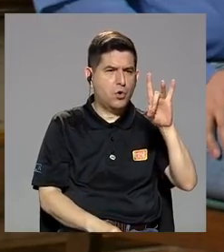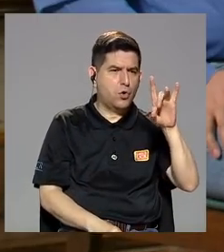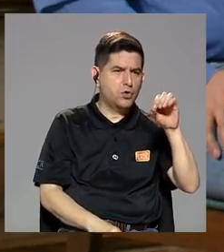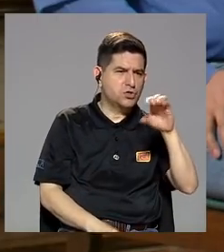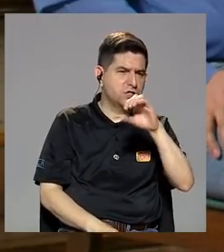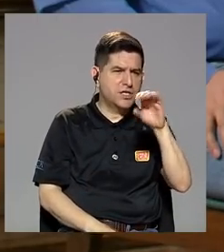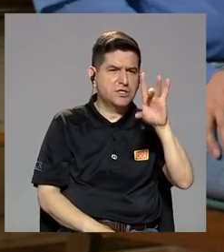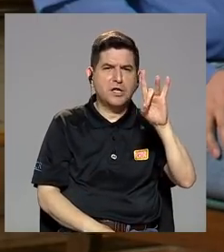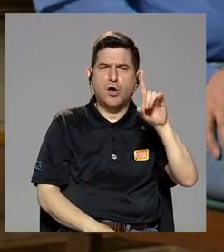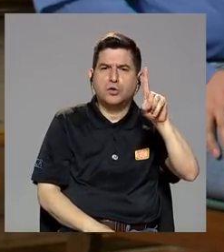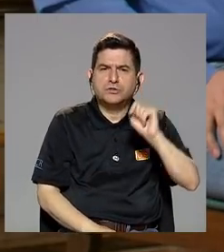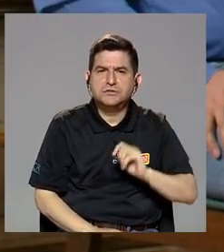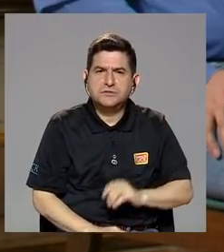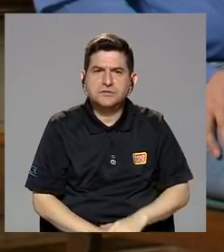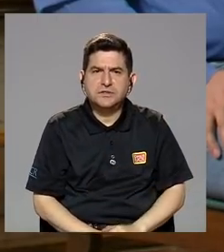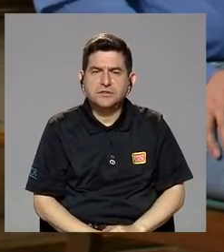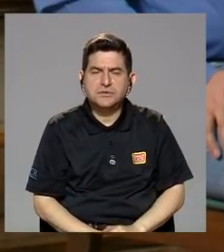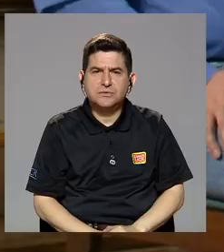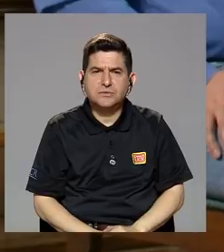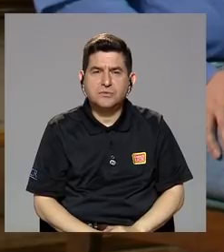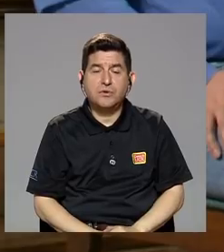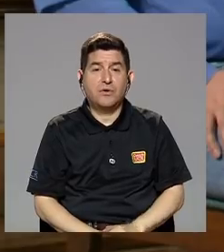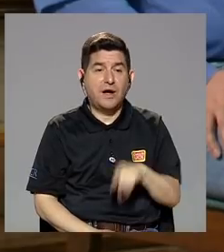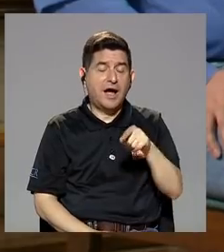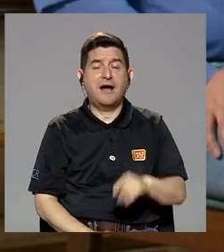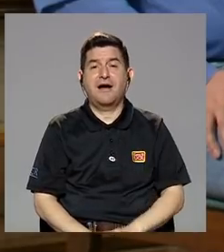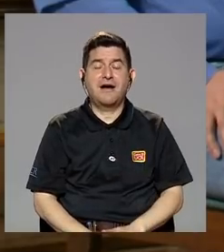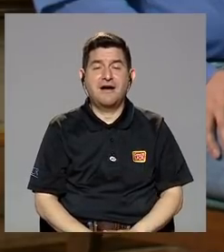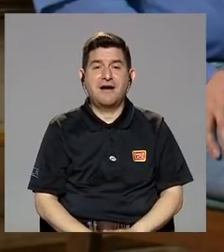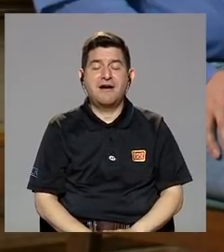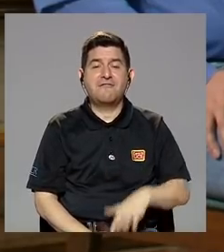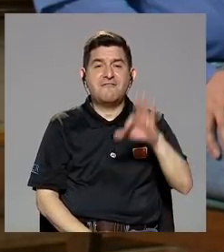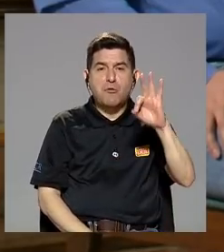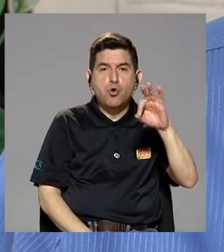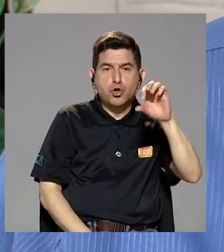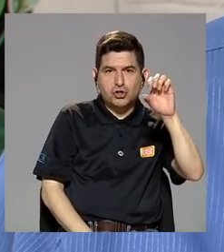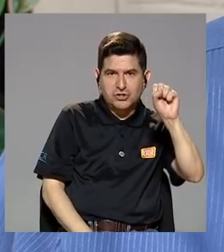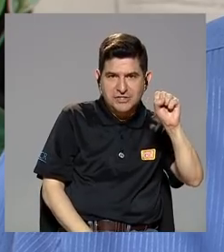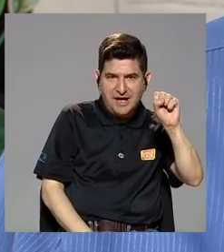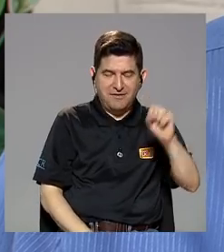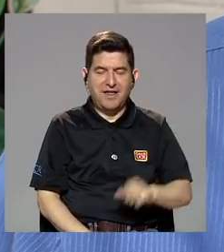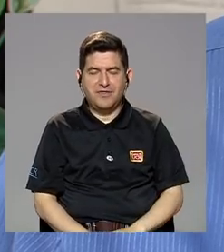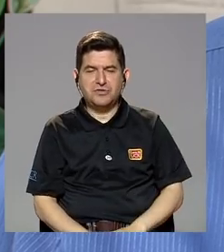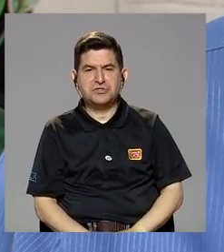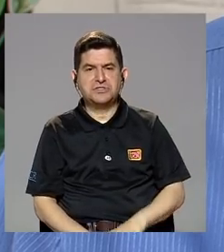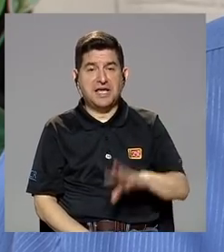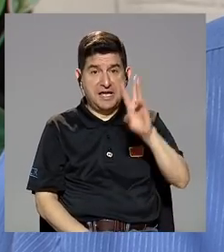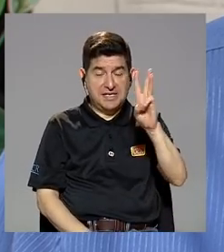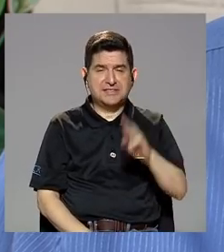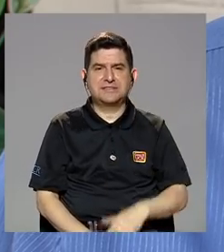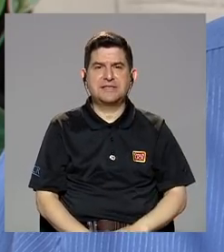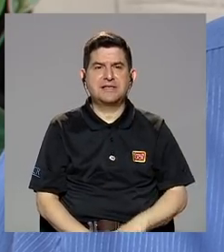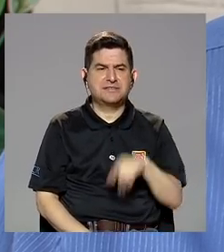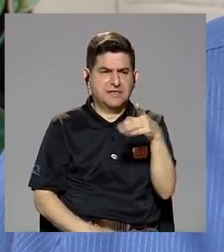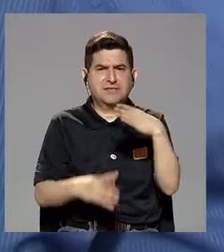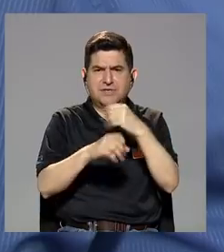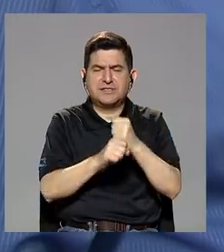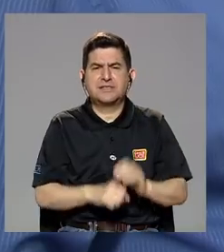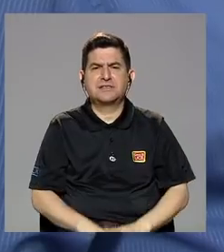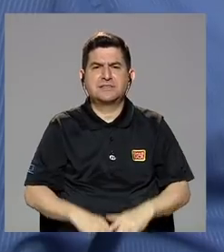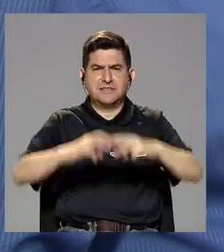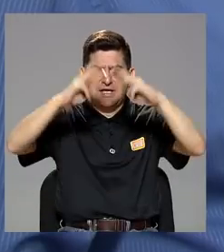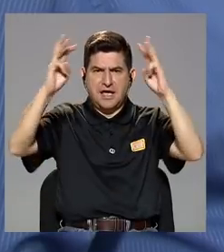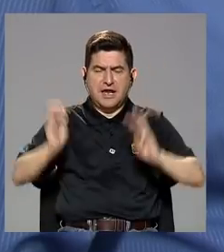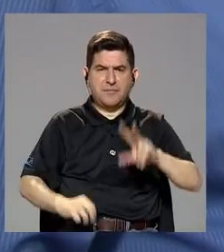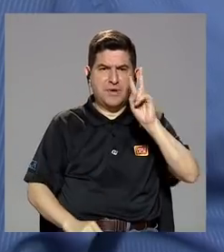81 más o menos después fabulosos a don luis en el 6 que se hacían en el gimnasio 2 de la sabana